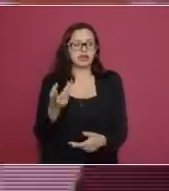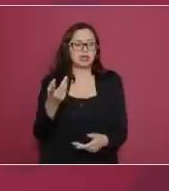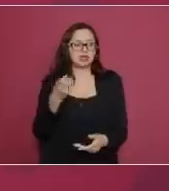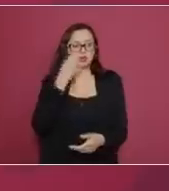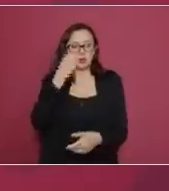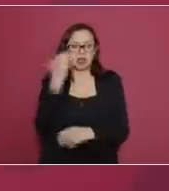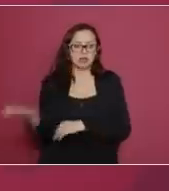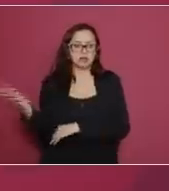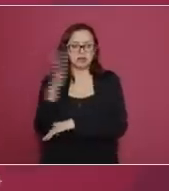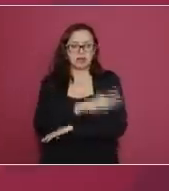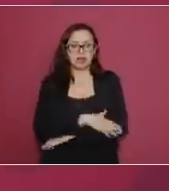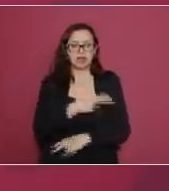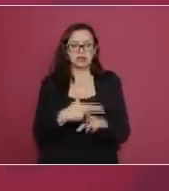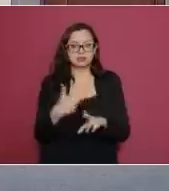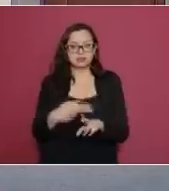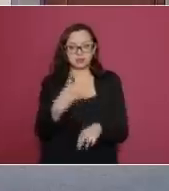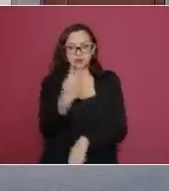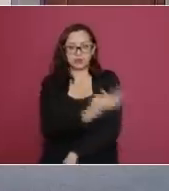presidente.